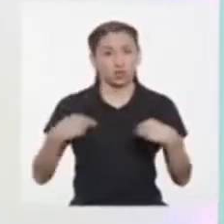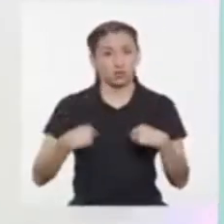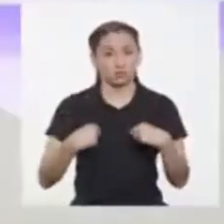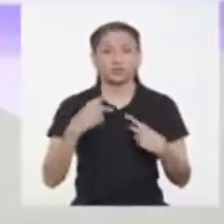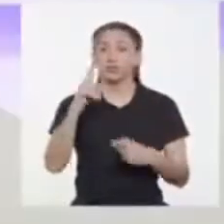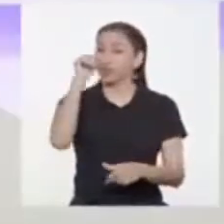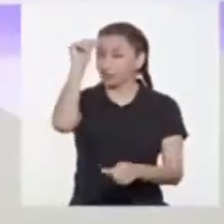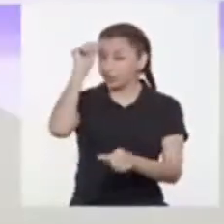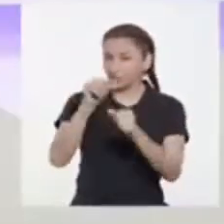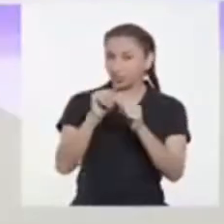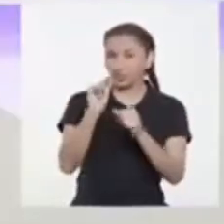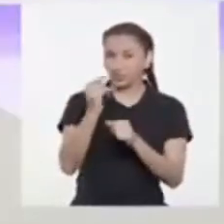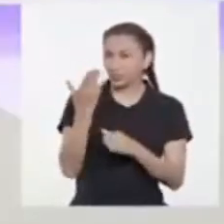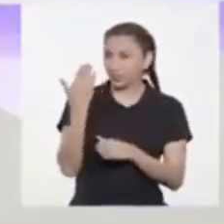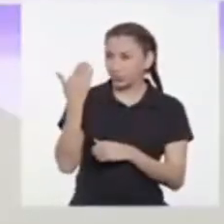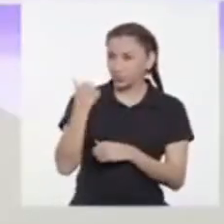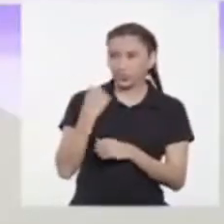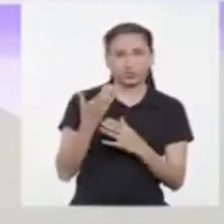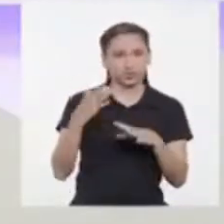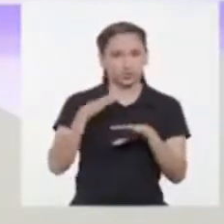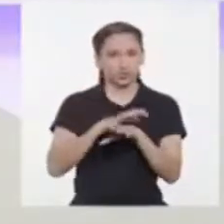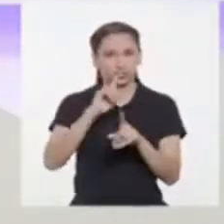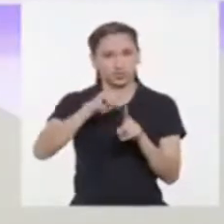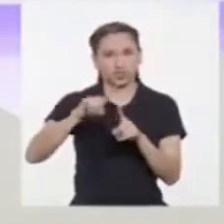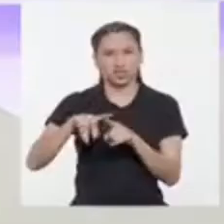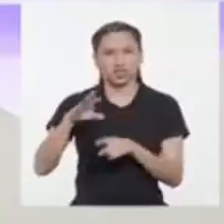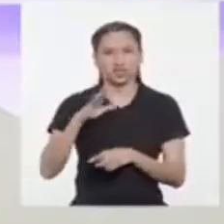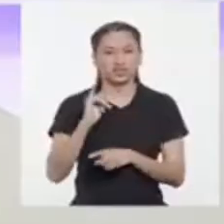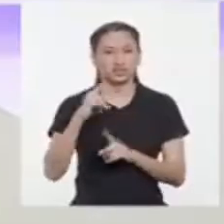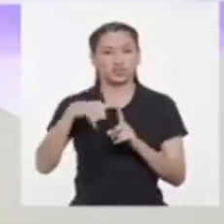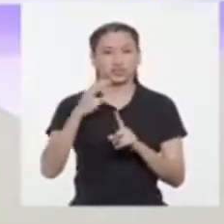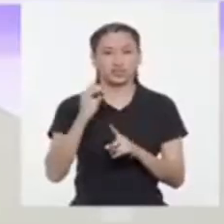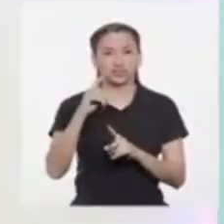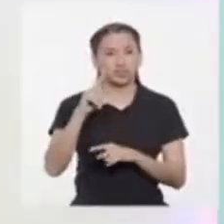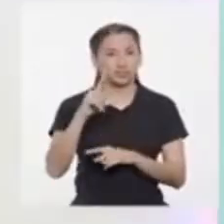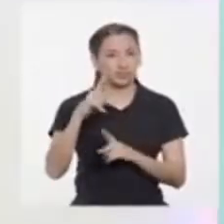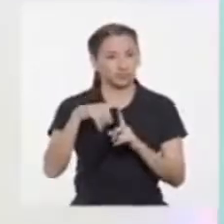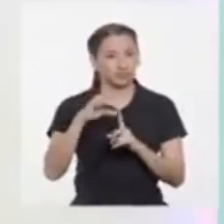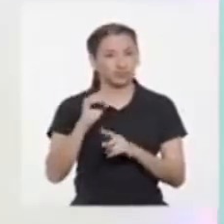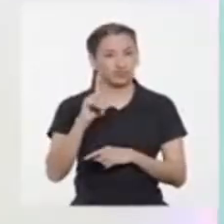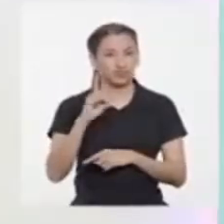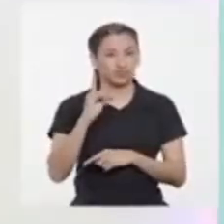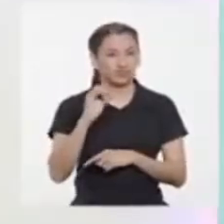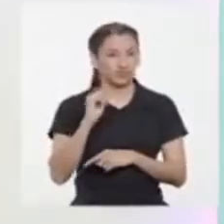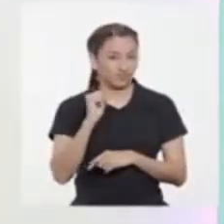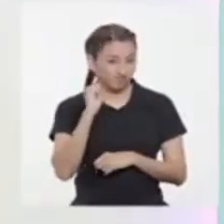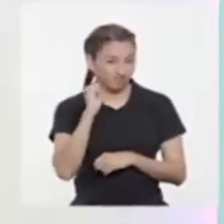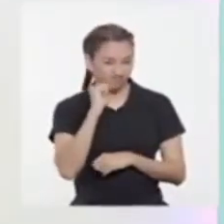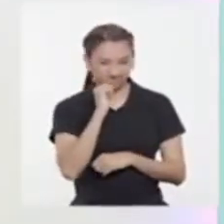adecuadamente. ¿Recuerdas que hace poco vimos lo que son los fitotoldos?